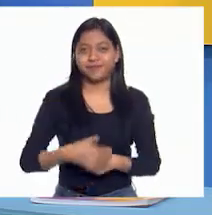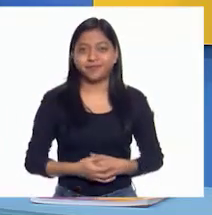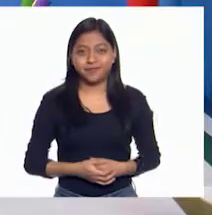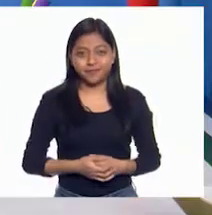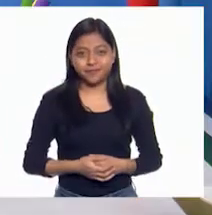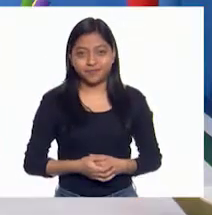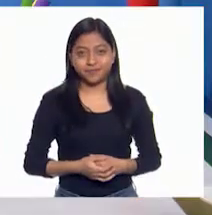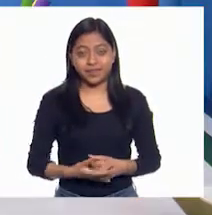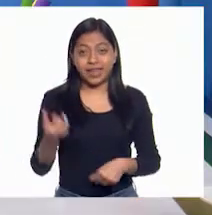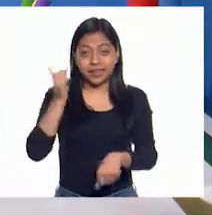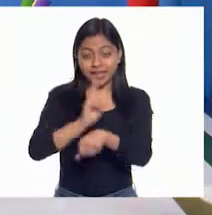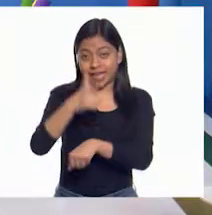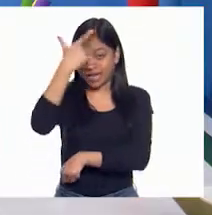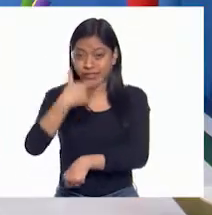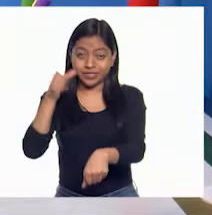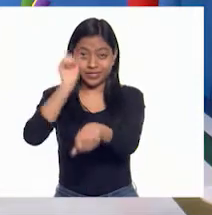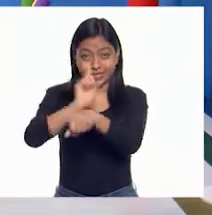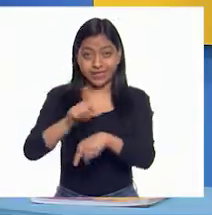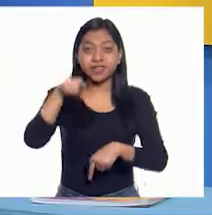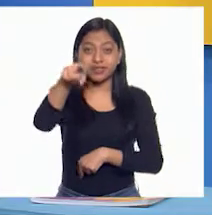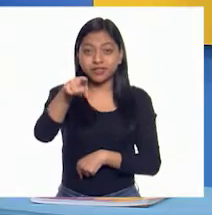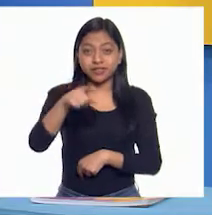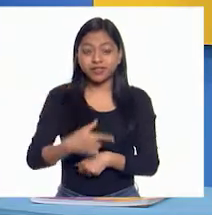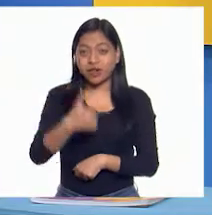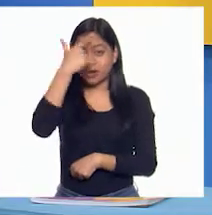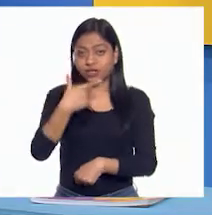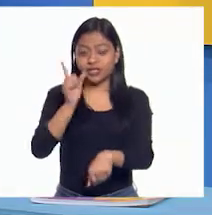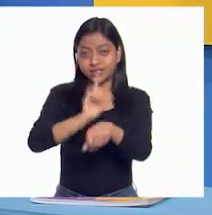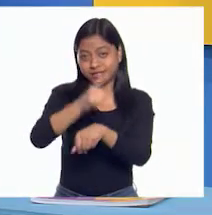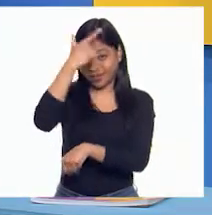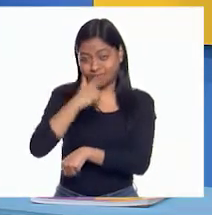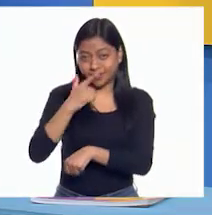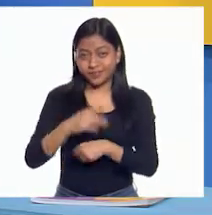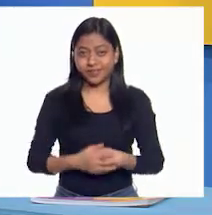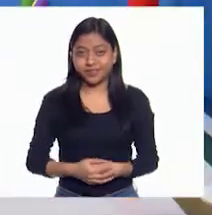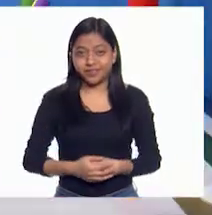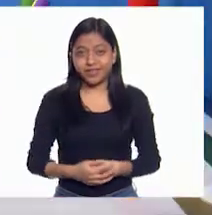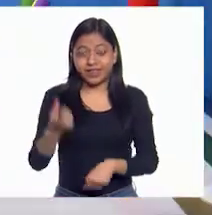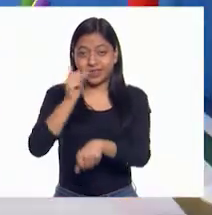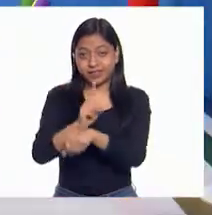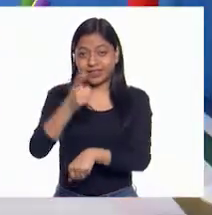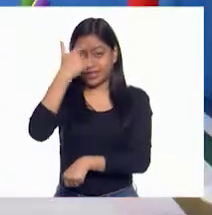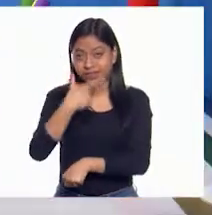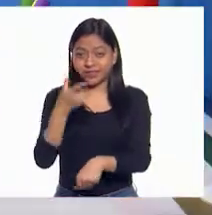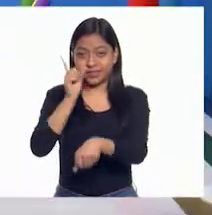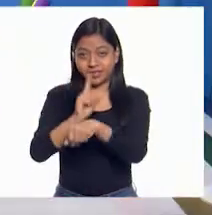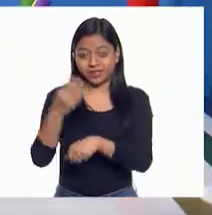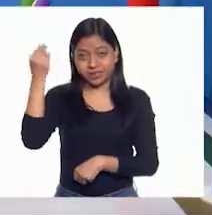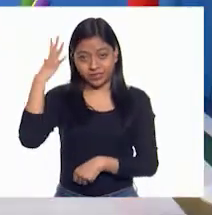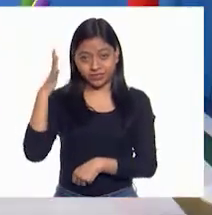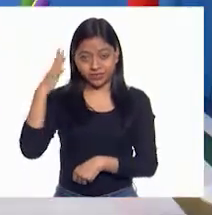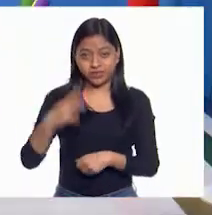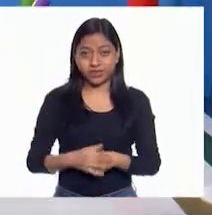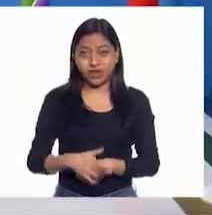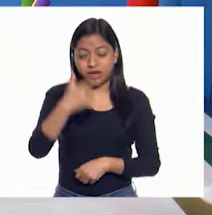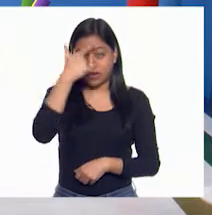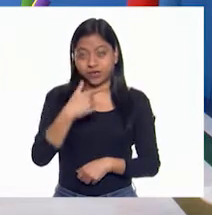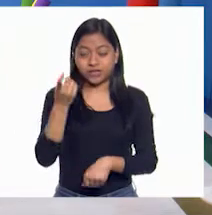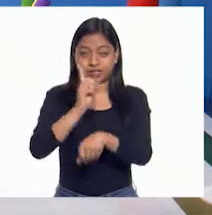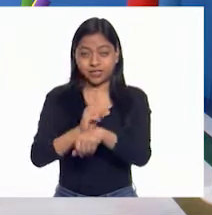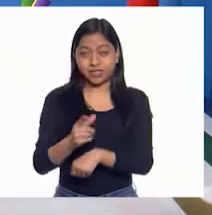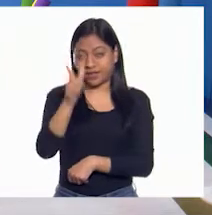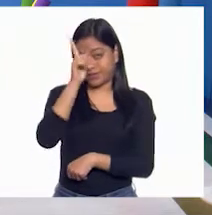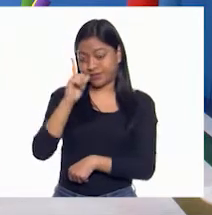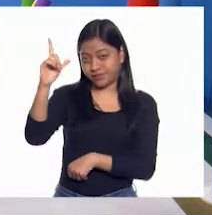noche. Día, noche, día. Noche, día, noche. Día, noche, sol. Noche,